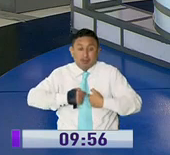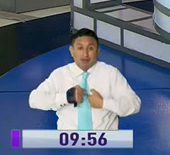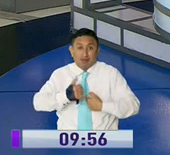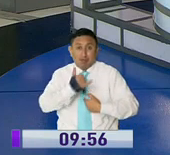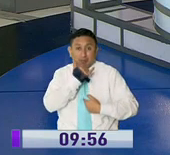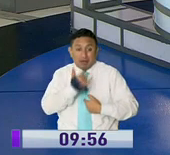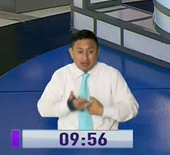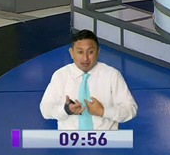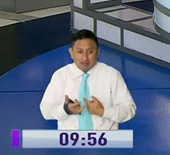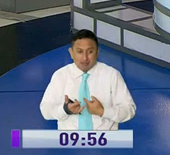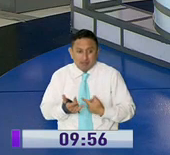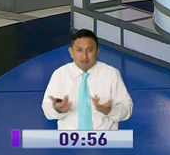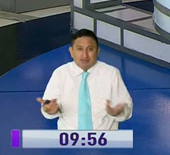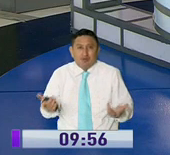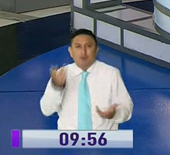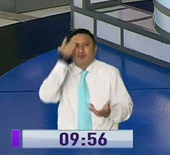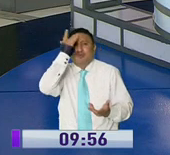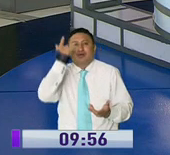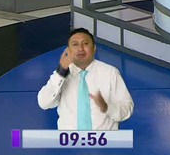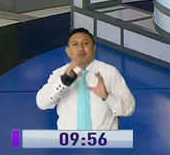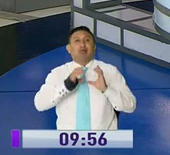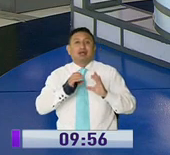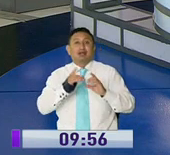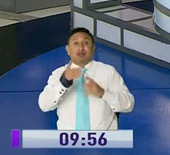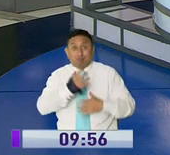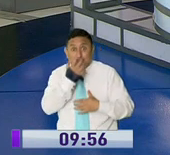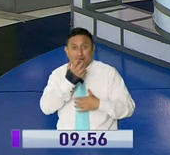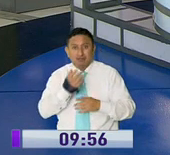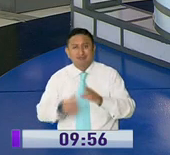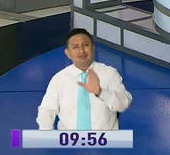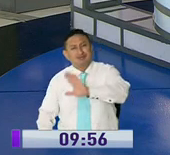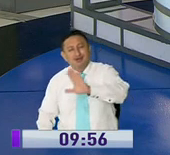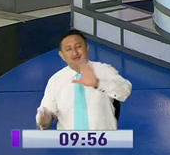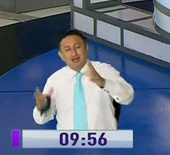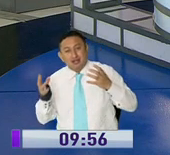malo, tratamos de ayudar. A ver, no, bravito. A ver, no se